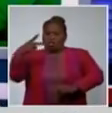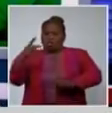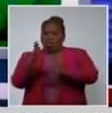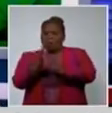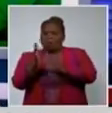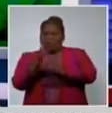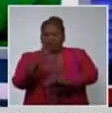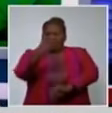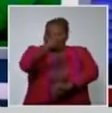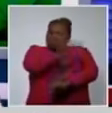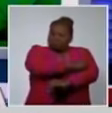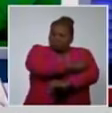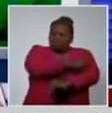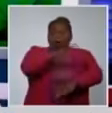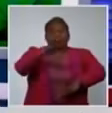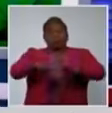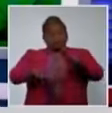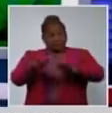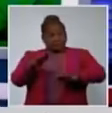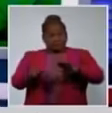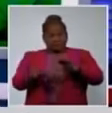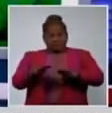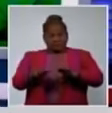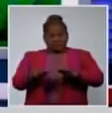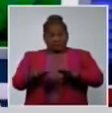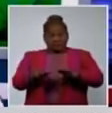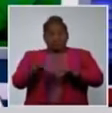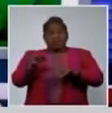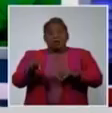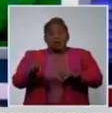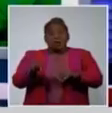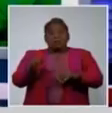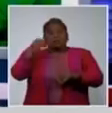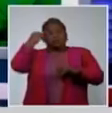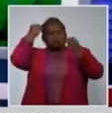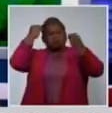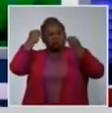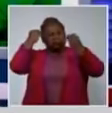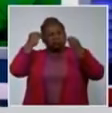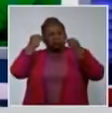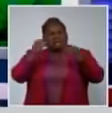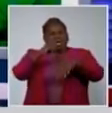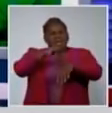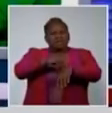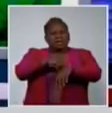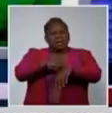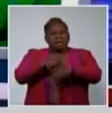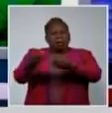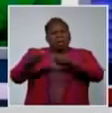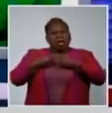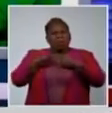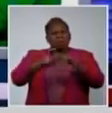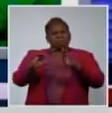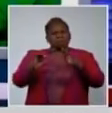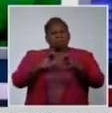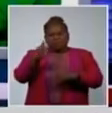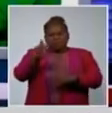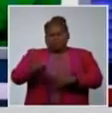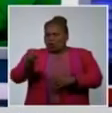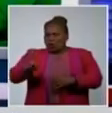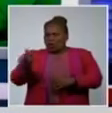sigue hablando de tiempo y no deja de protección esta enfermedad es un elemento por el cual se